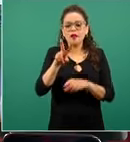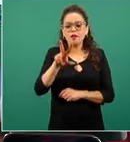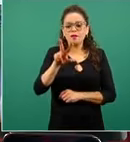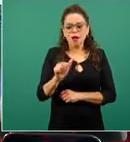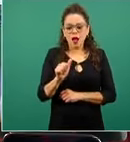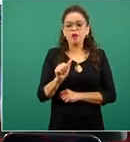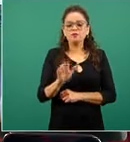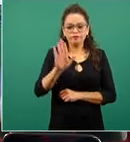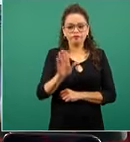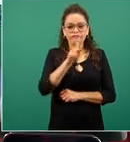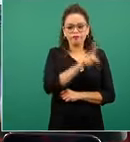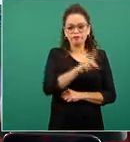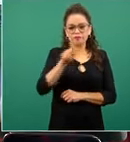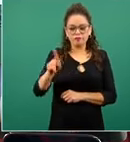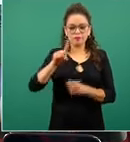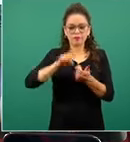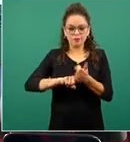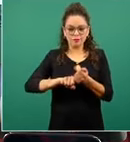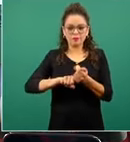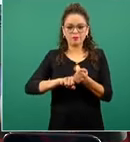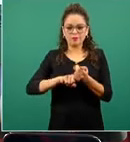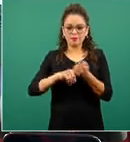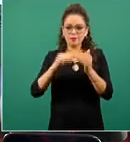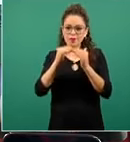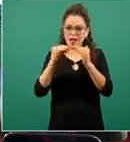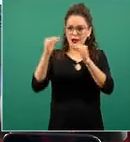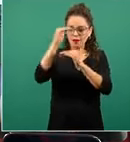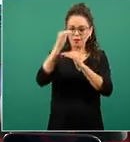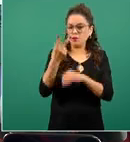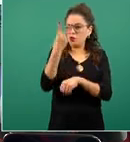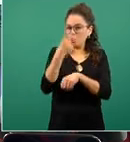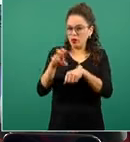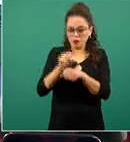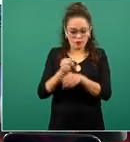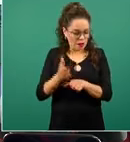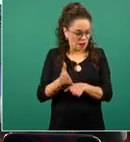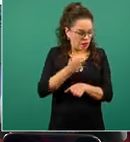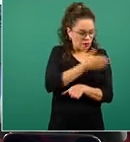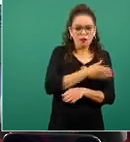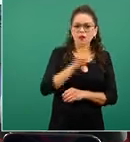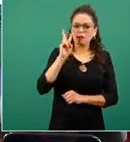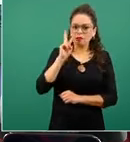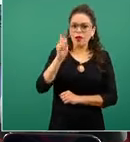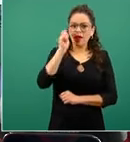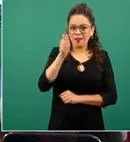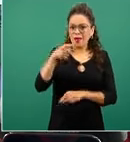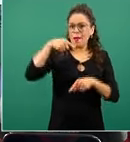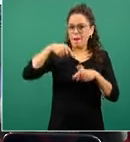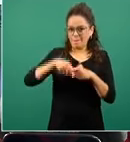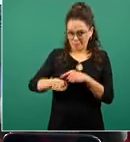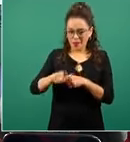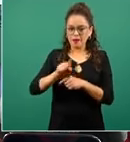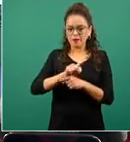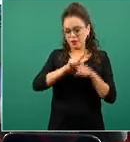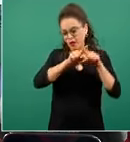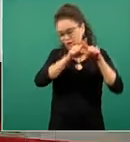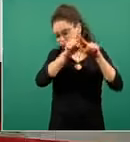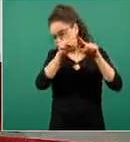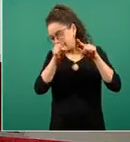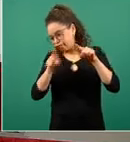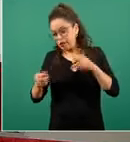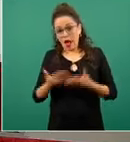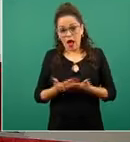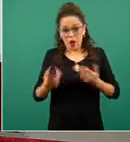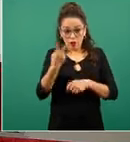comportamiento similar a la de los casos, en donde hace 2 semanas veíamos ese primer descenso de los casos. Bueno, ahora 2